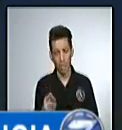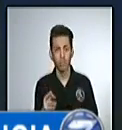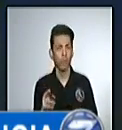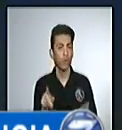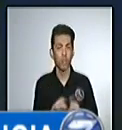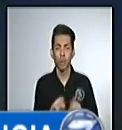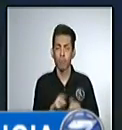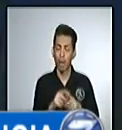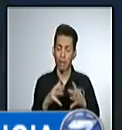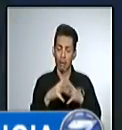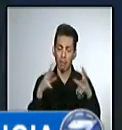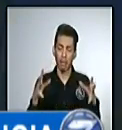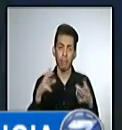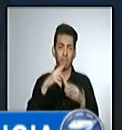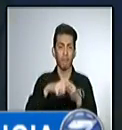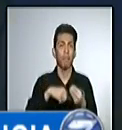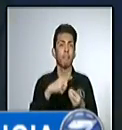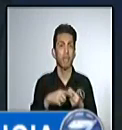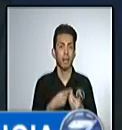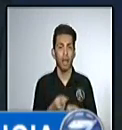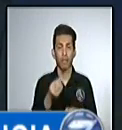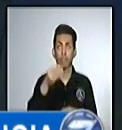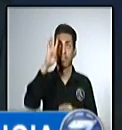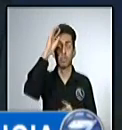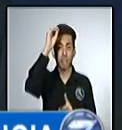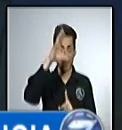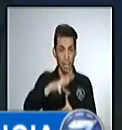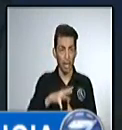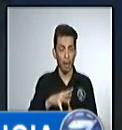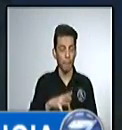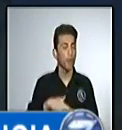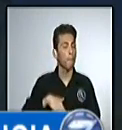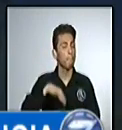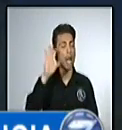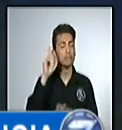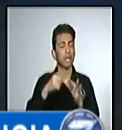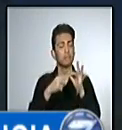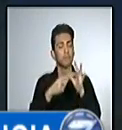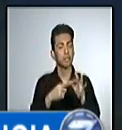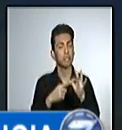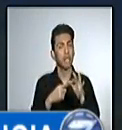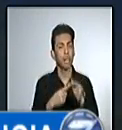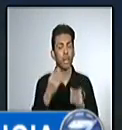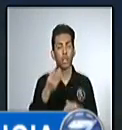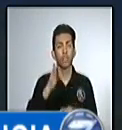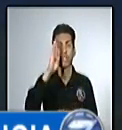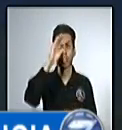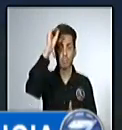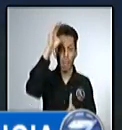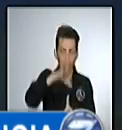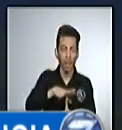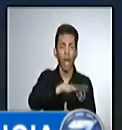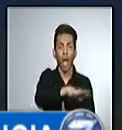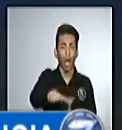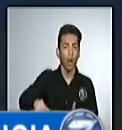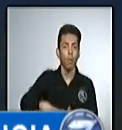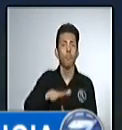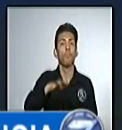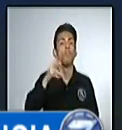gran familia. Que Dios les bendiga, pero especialmente que Dios bendiga a Guatemala en